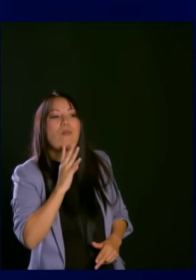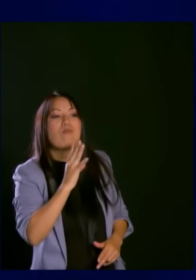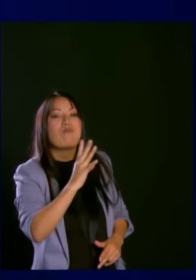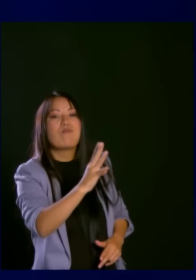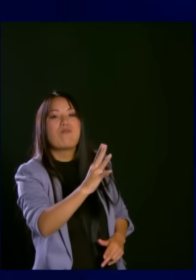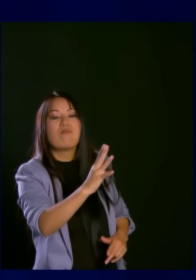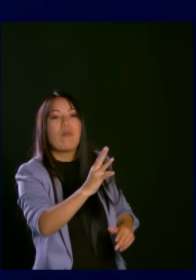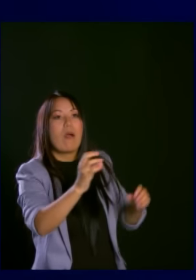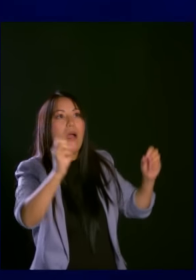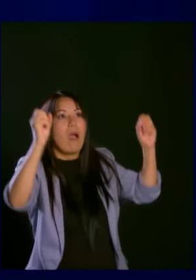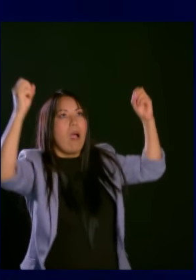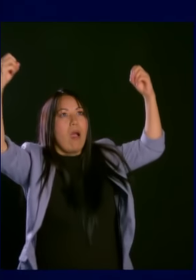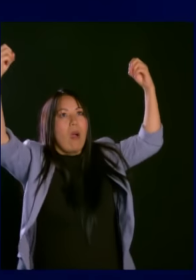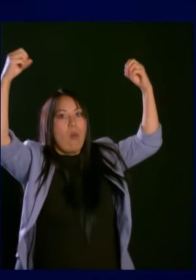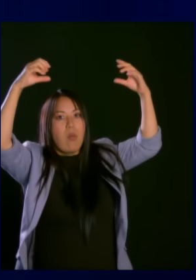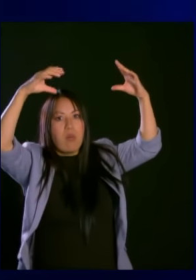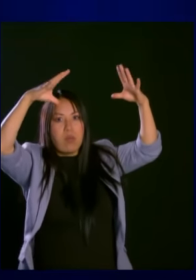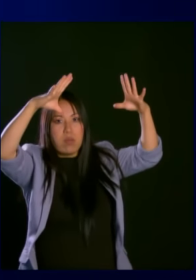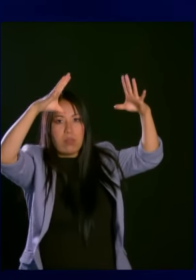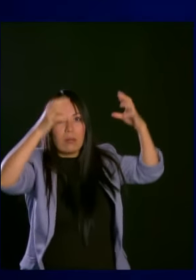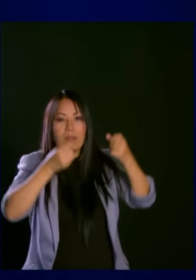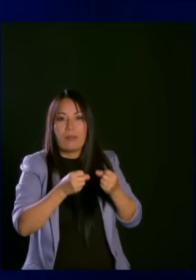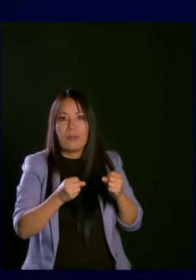la nada es cuando más creativo te pones.